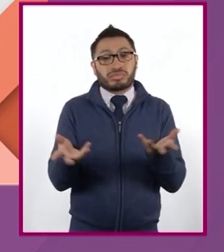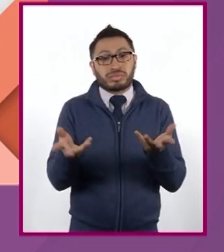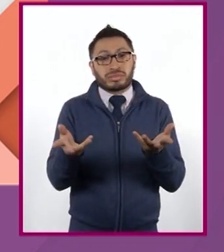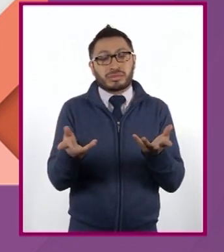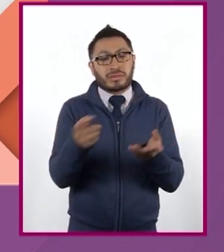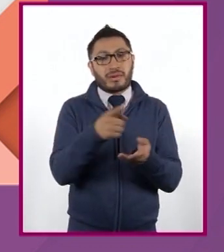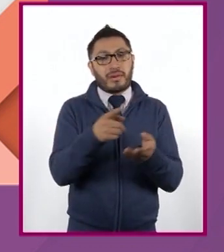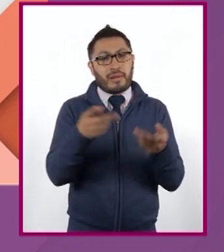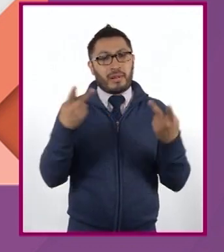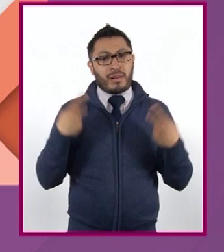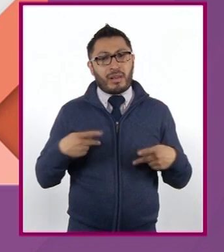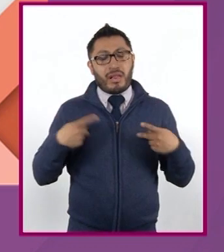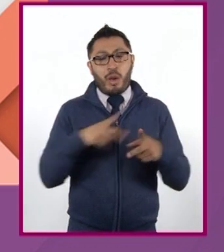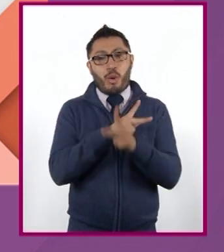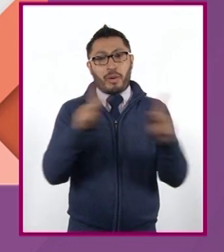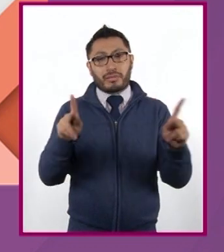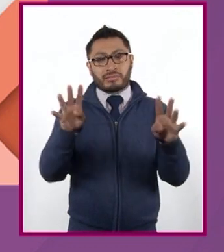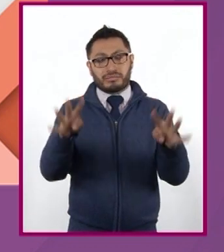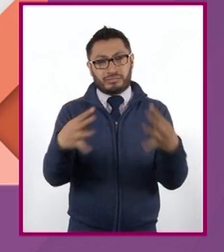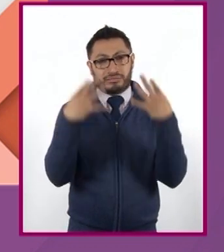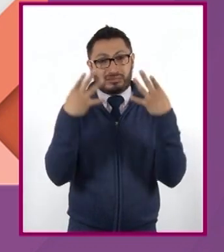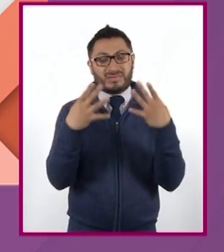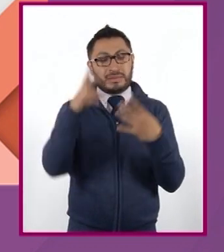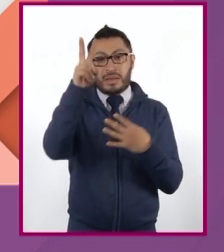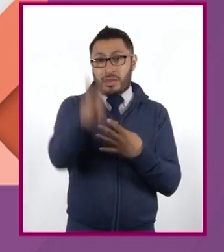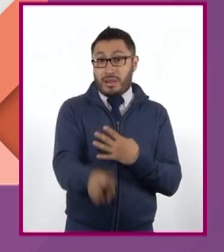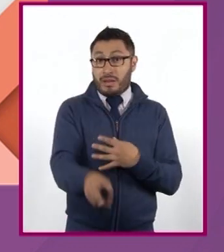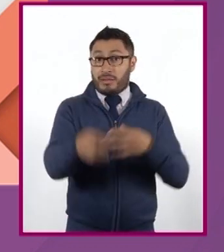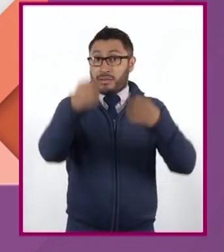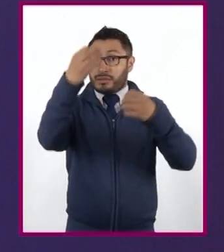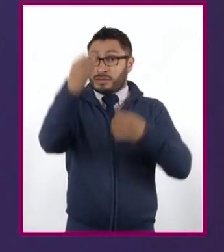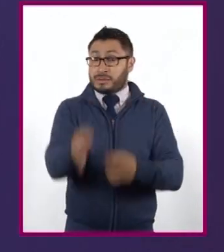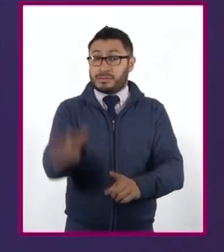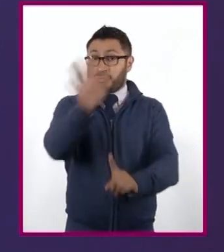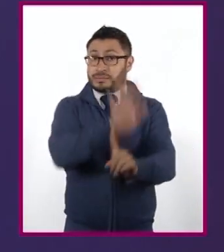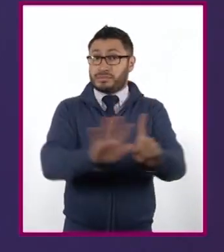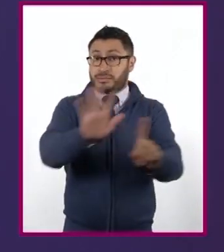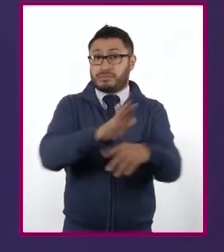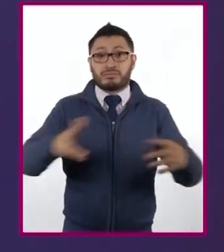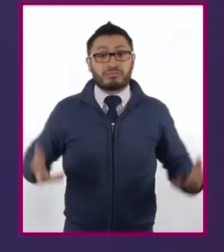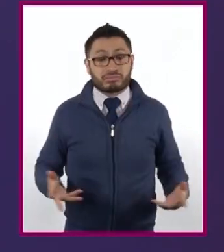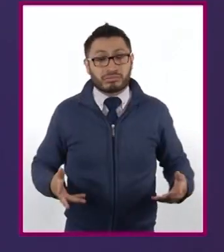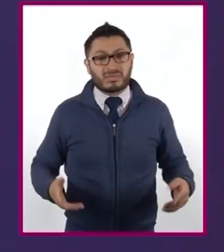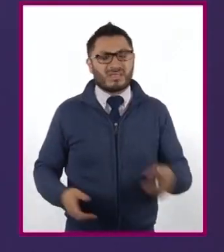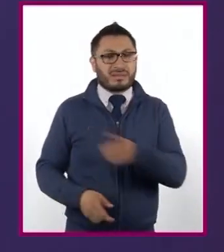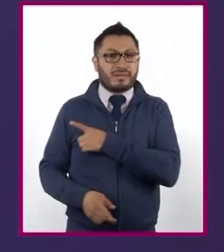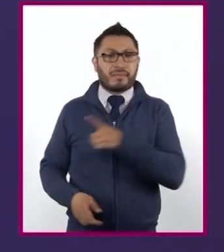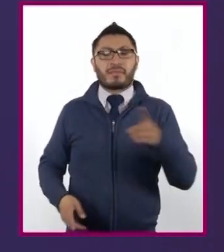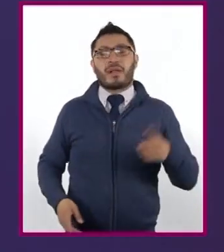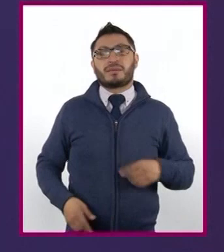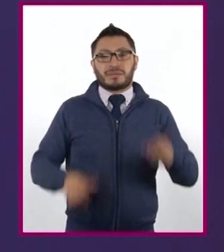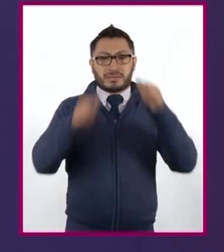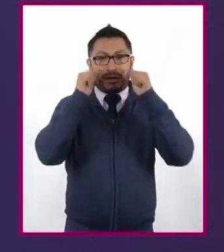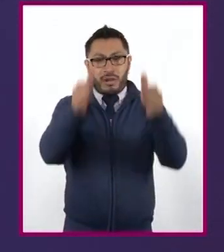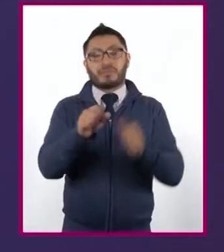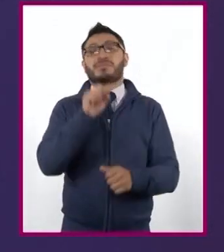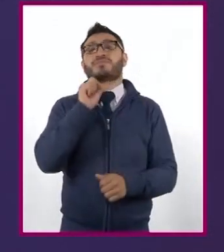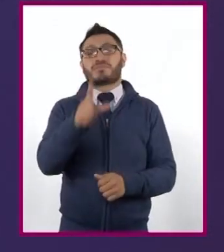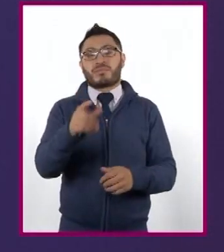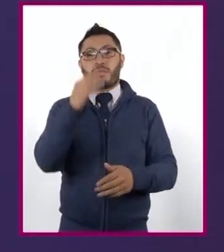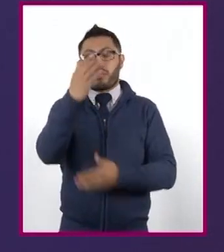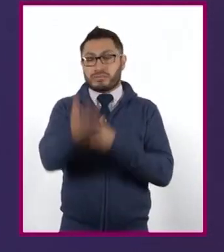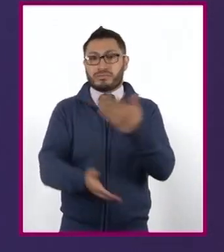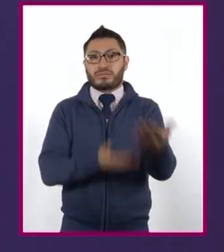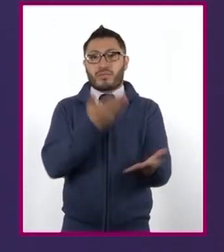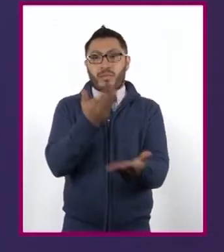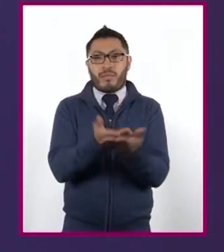en la audiencia realmente se dejarán persuadir? Debe atenderse también la cortesía como